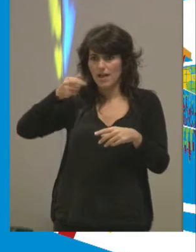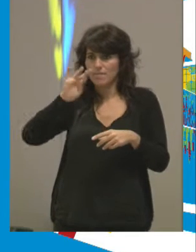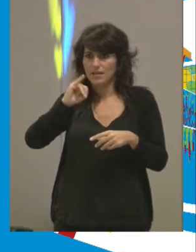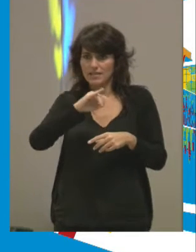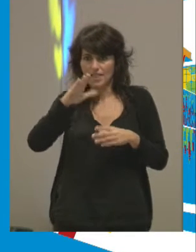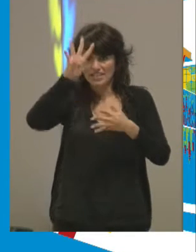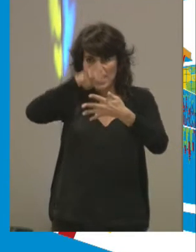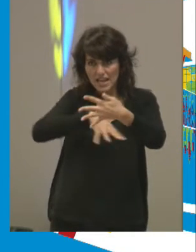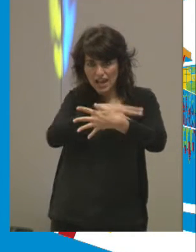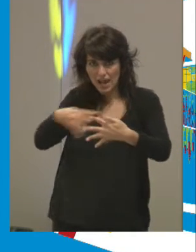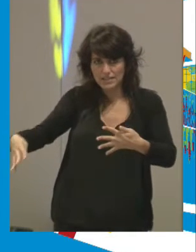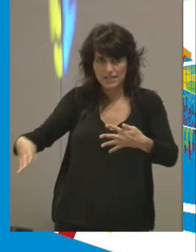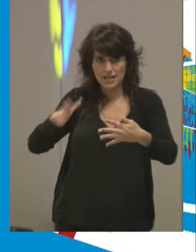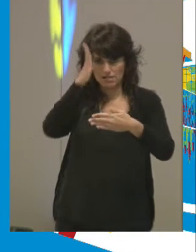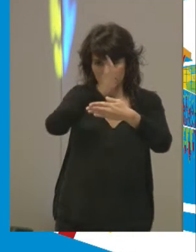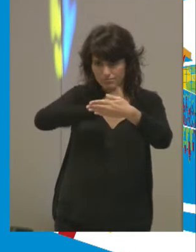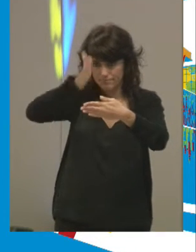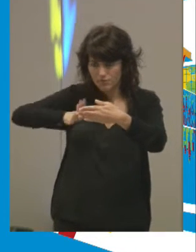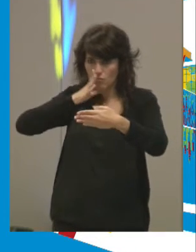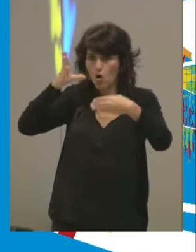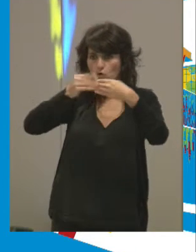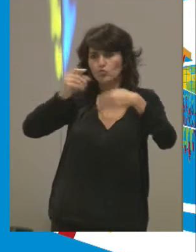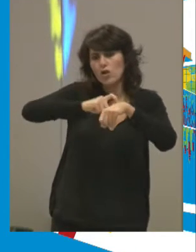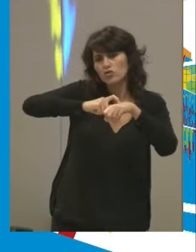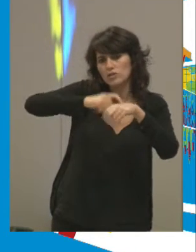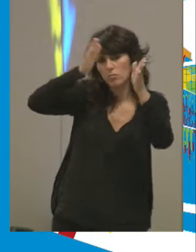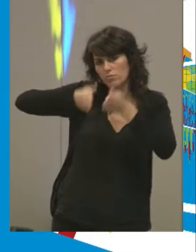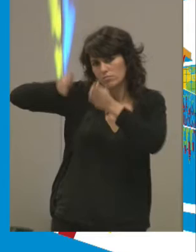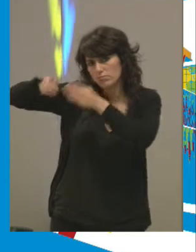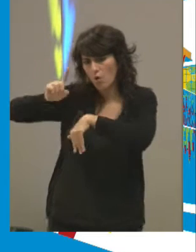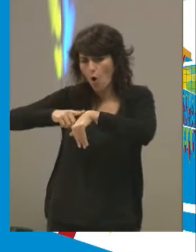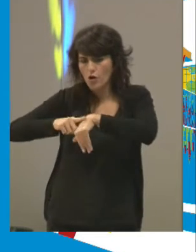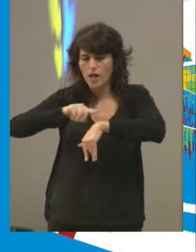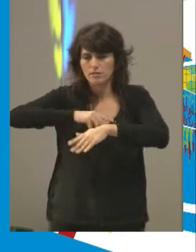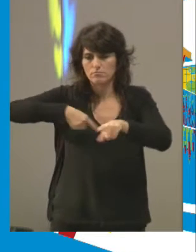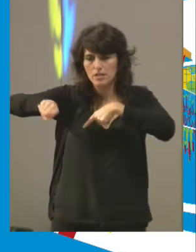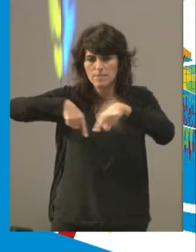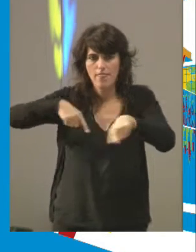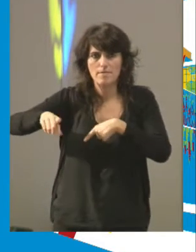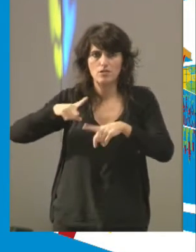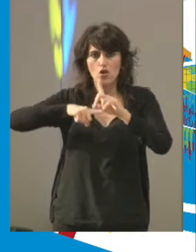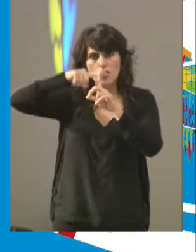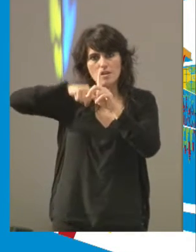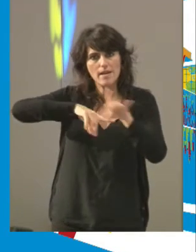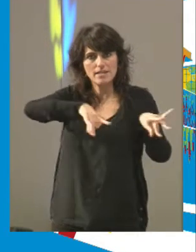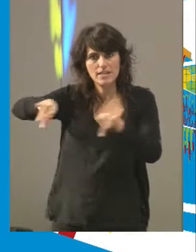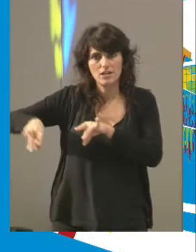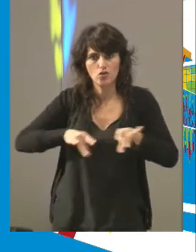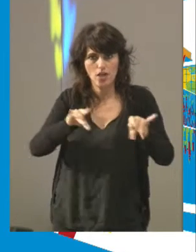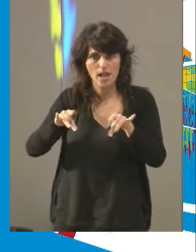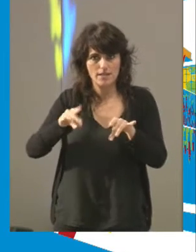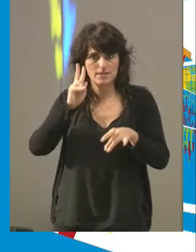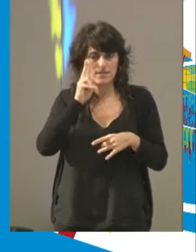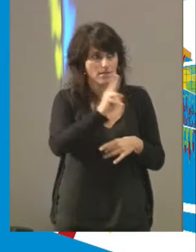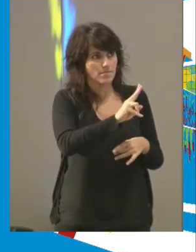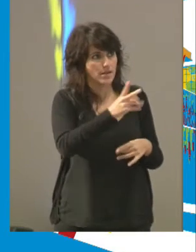en Excel, segmentadas por tipos de usuarios, por tipos de horas a las que se desplazan, por niveles territoriales. Aquí sí que quiero poner una